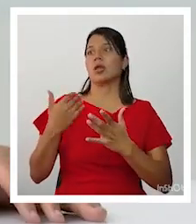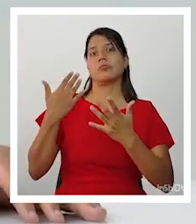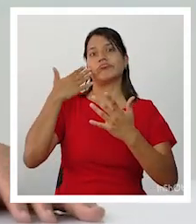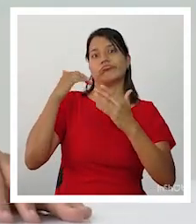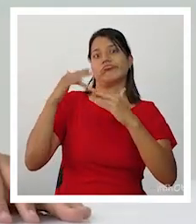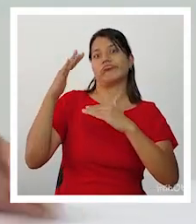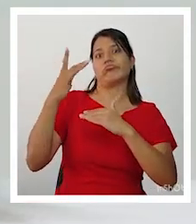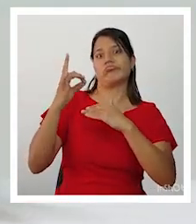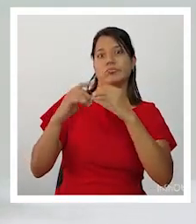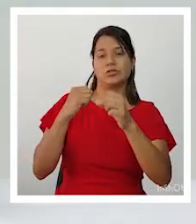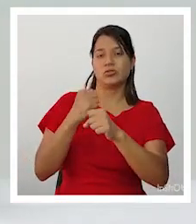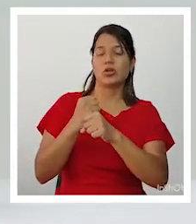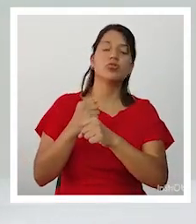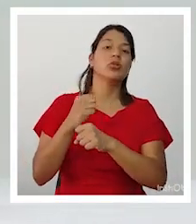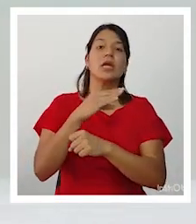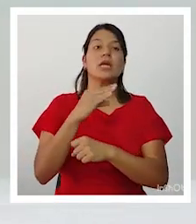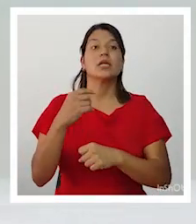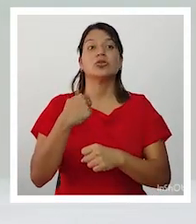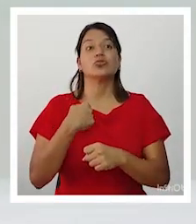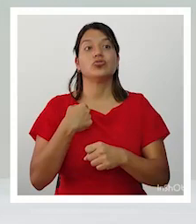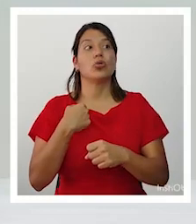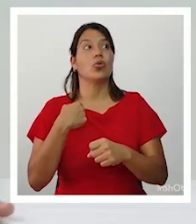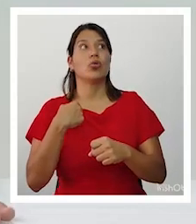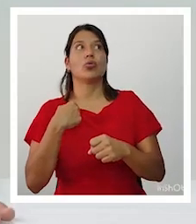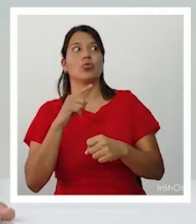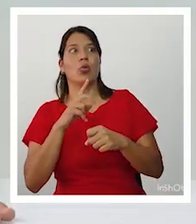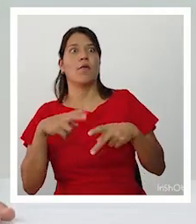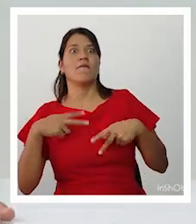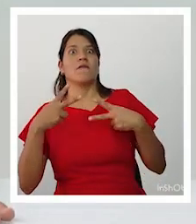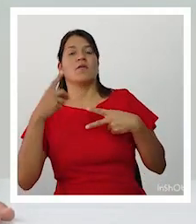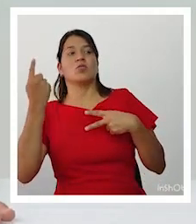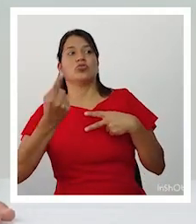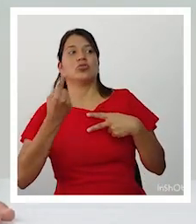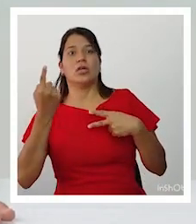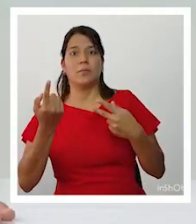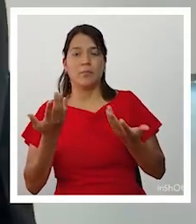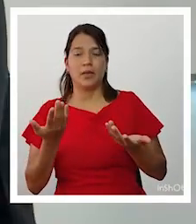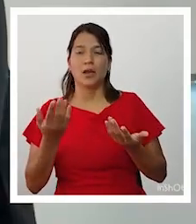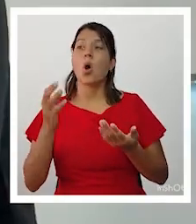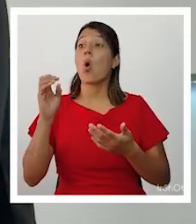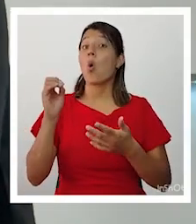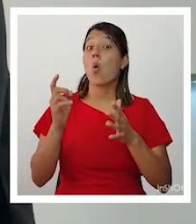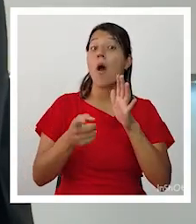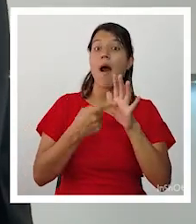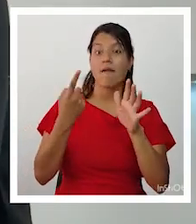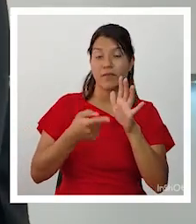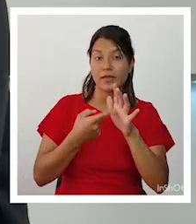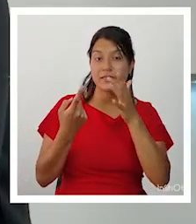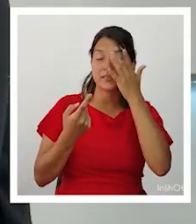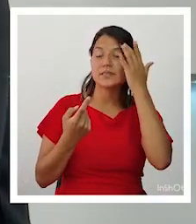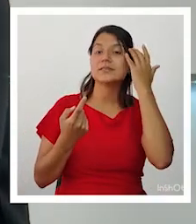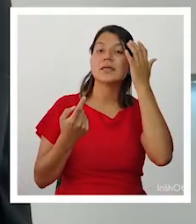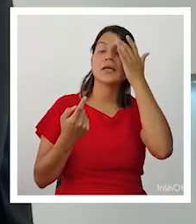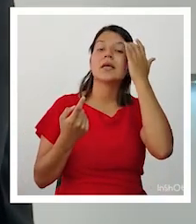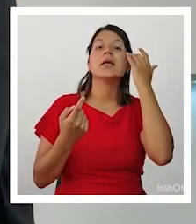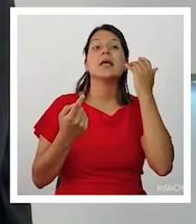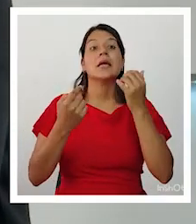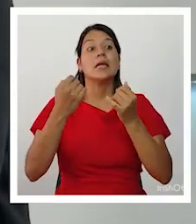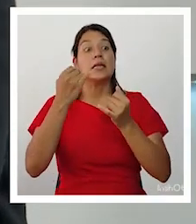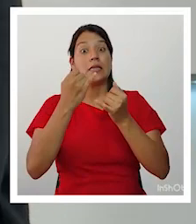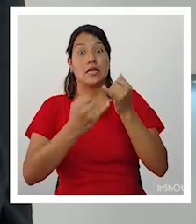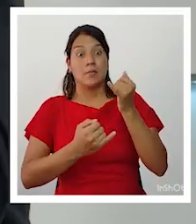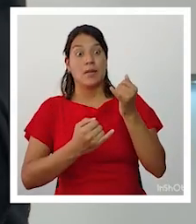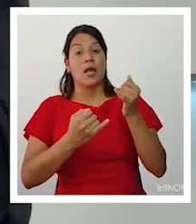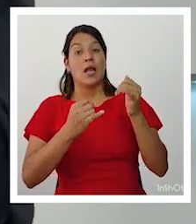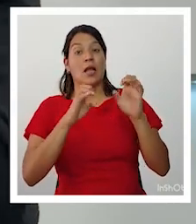edad y bueno, y yo no voy a vivir para siempre. O algunos casos que salen de esa educación especial